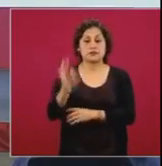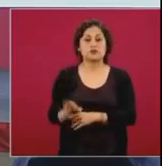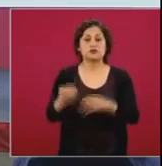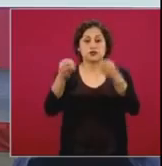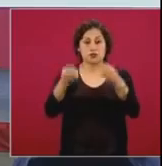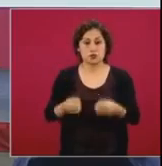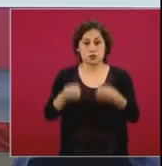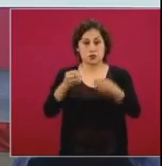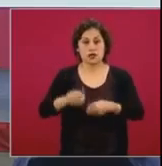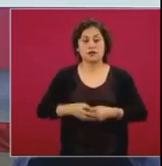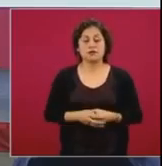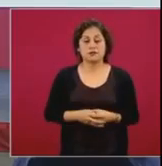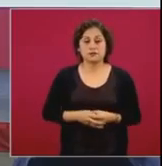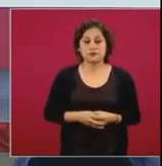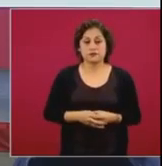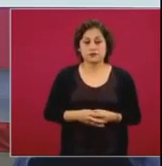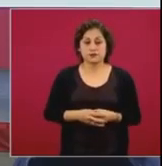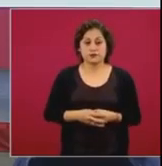27%. La ocupación